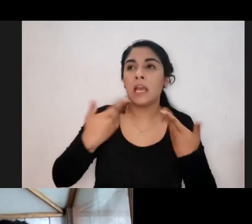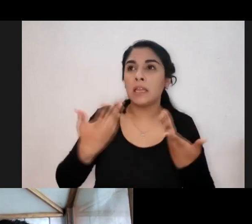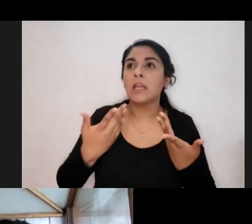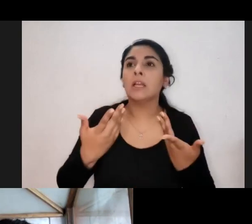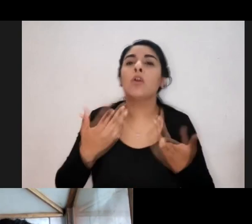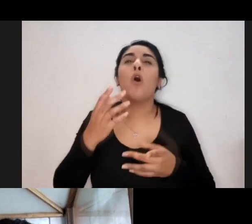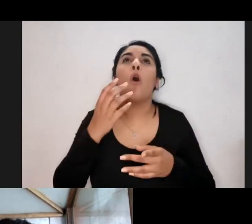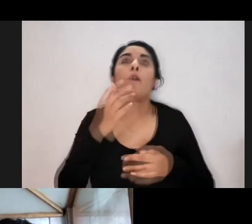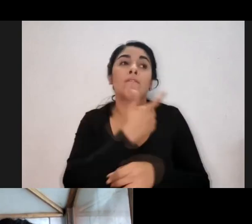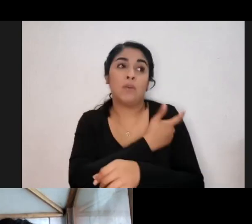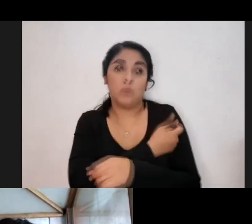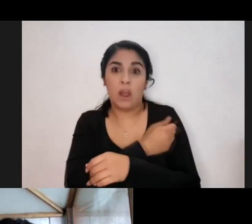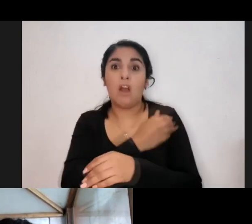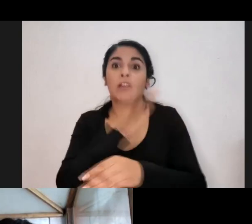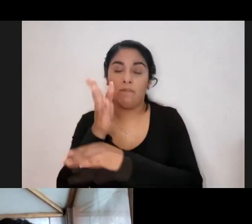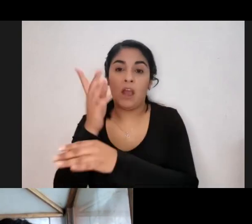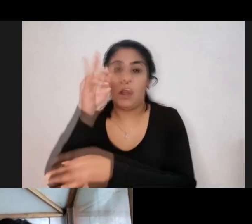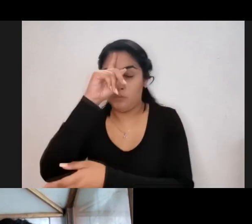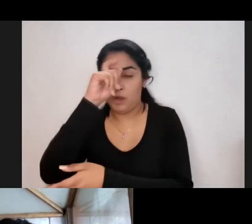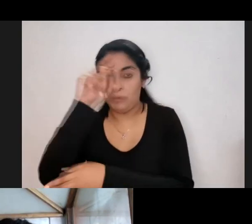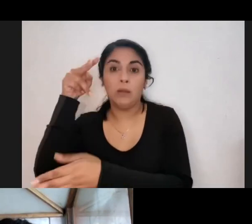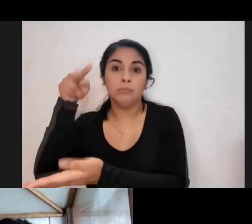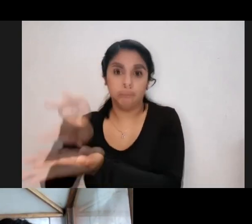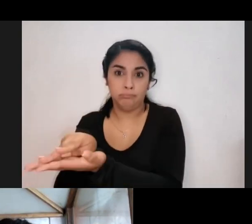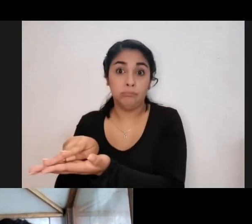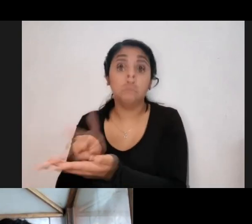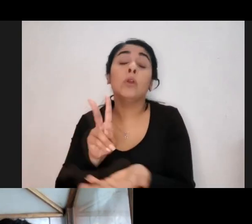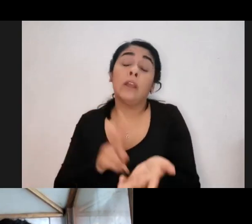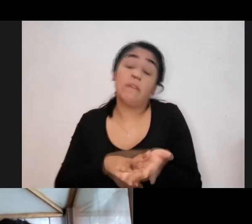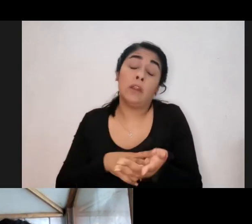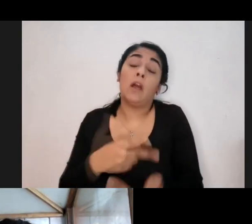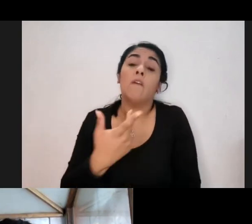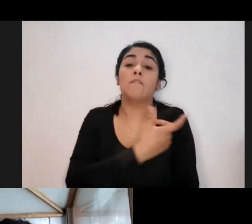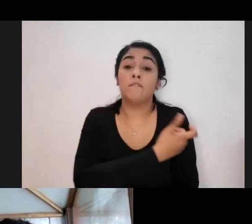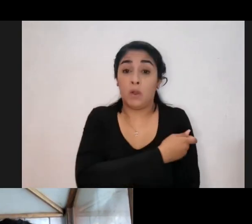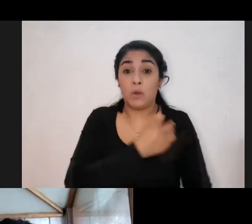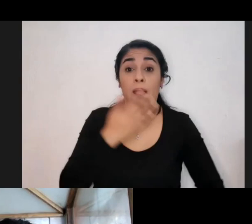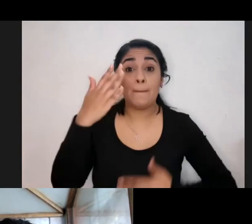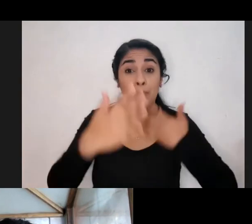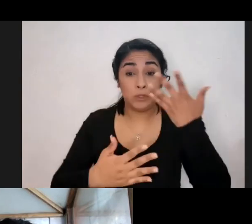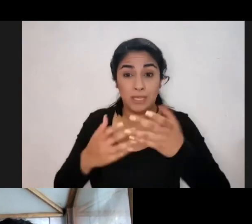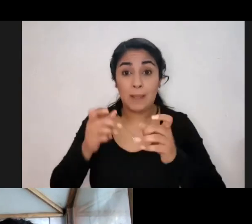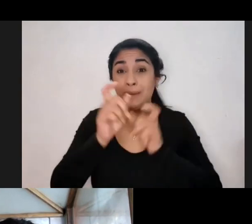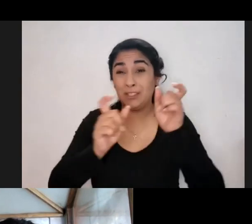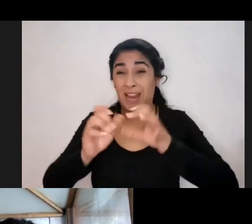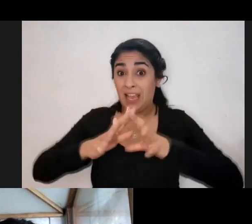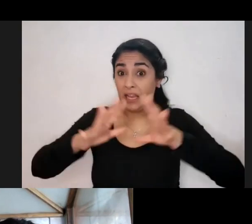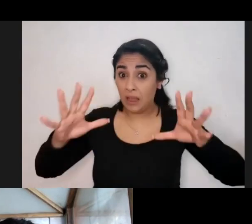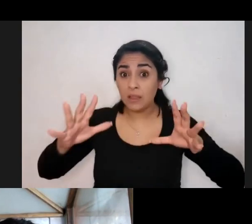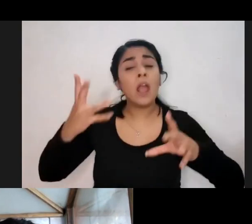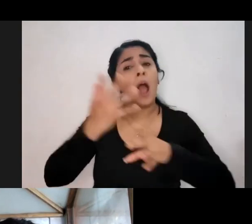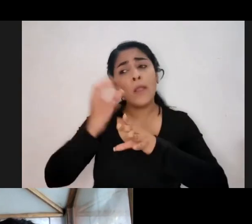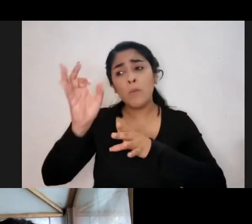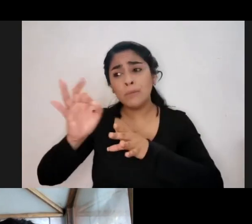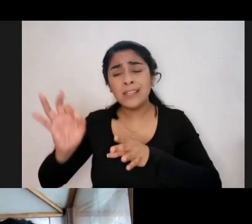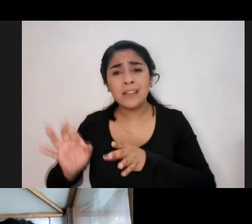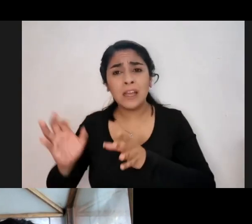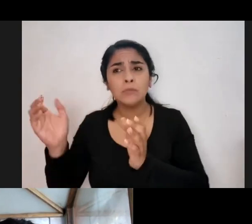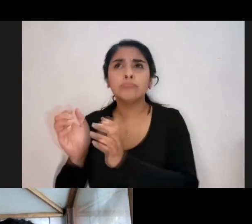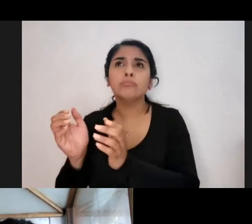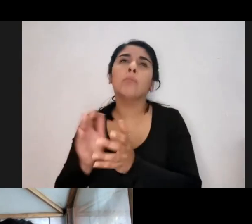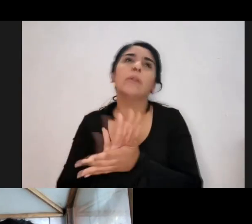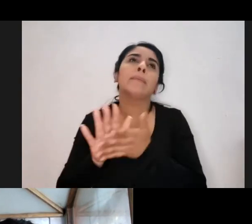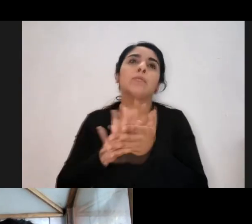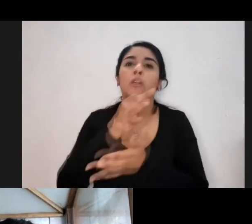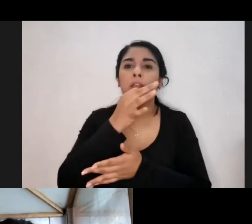hospitalización. Porque si bien la vacuna protege a un porcentaje muy grande de la población, hay un porcentaje, ¿cierto? Y cuando digo 80%, hay